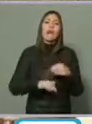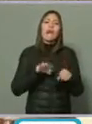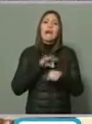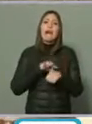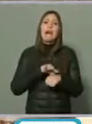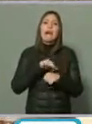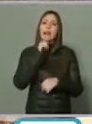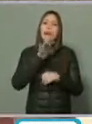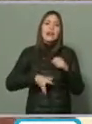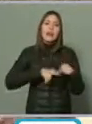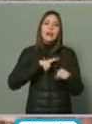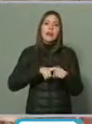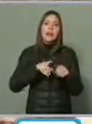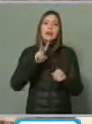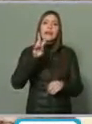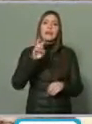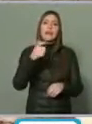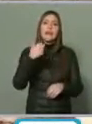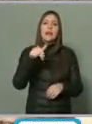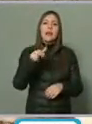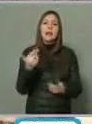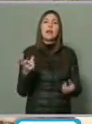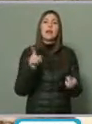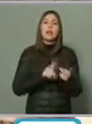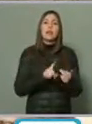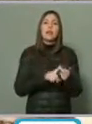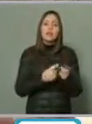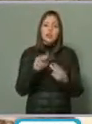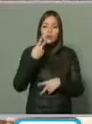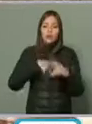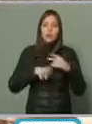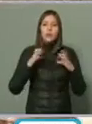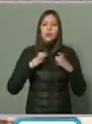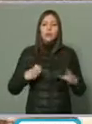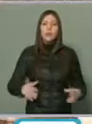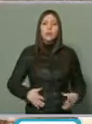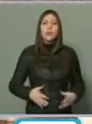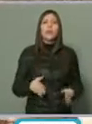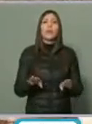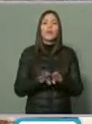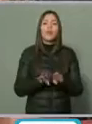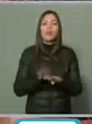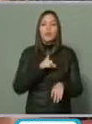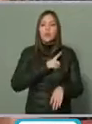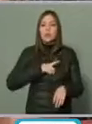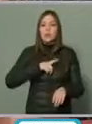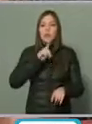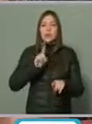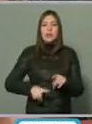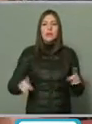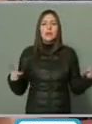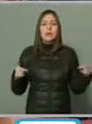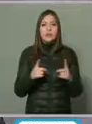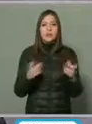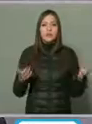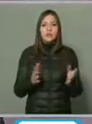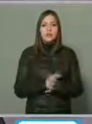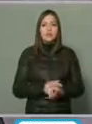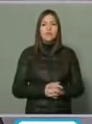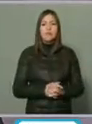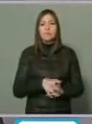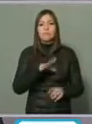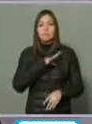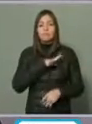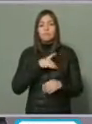obtiene, por ejemplo, la proteína animal? ¿No la consume? ¿La tiene que suprimir de su dieta? Fíjate que hay diferentes tipos de